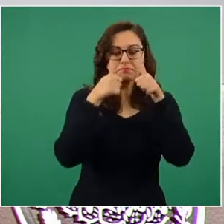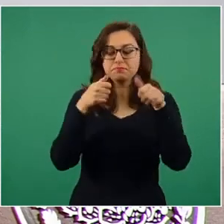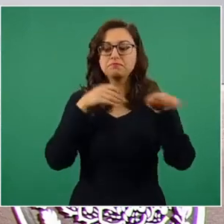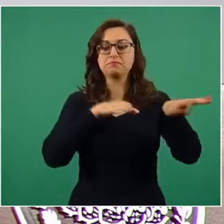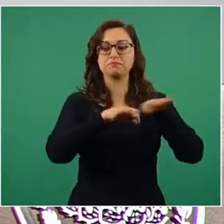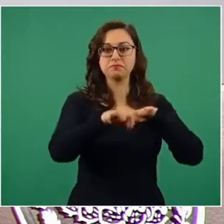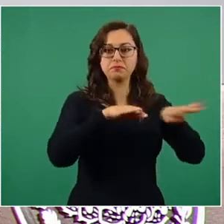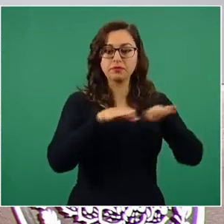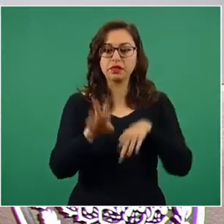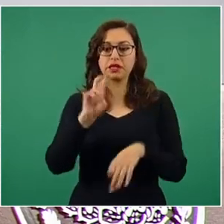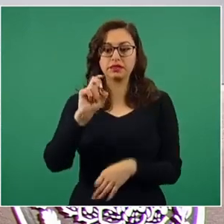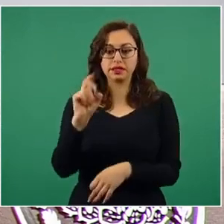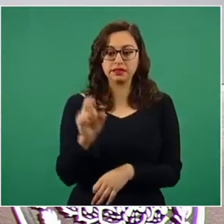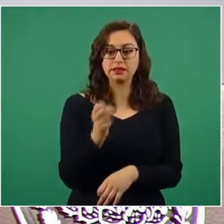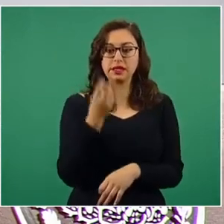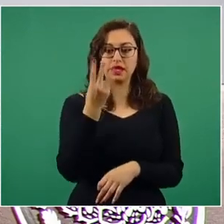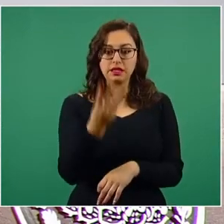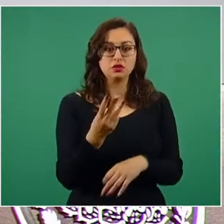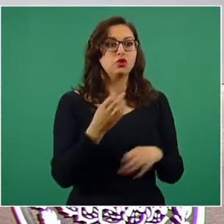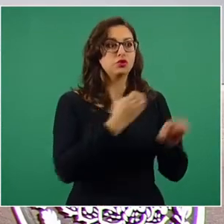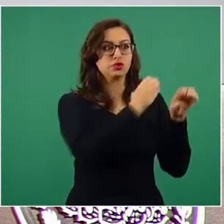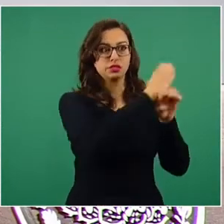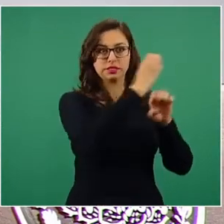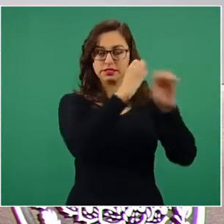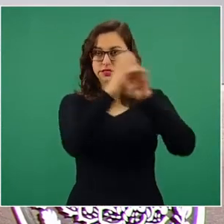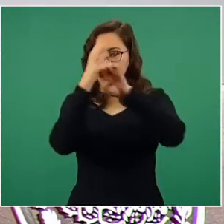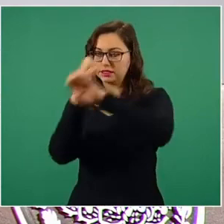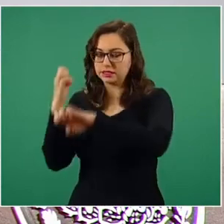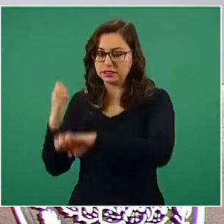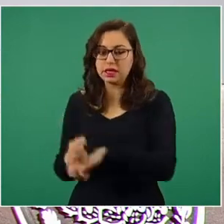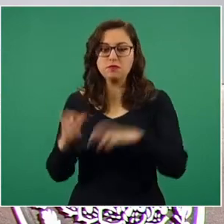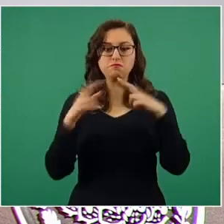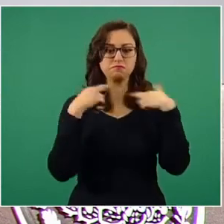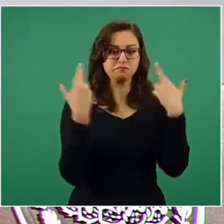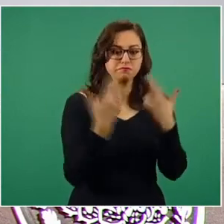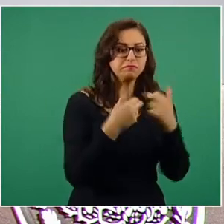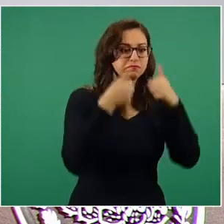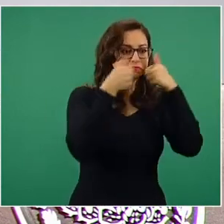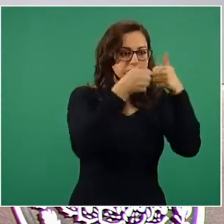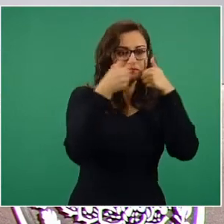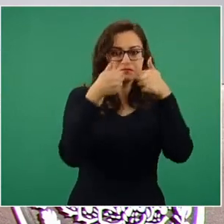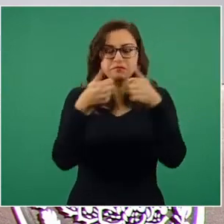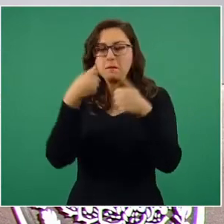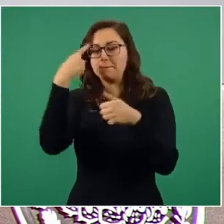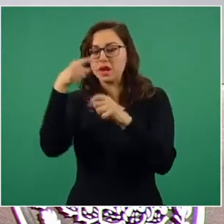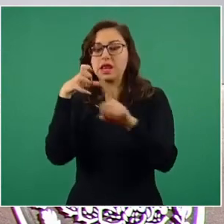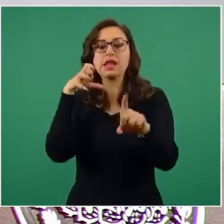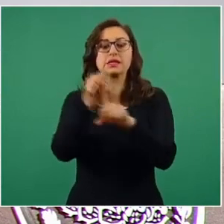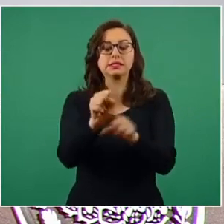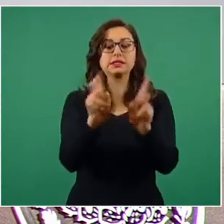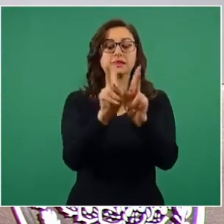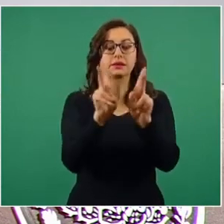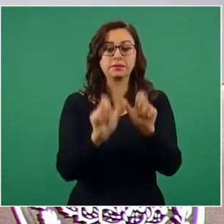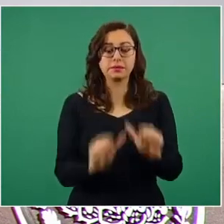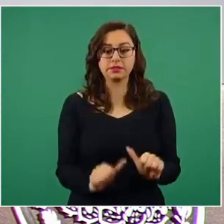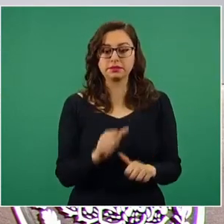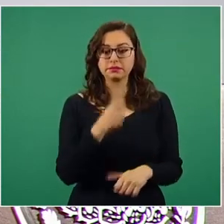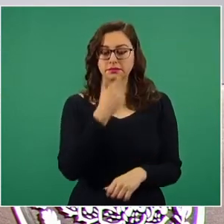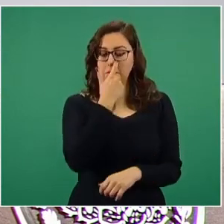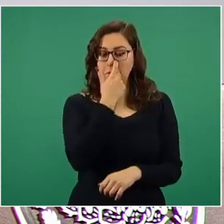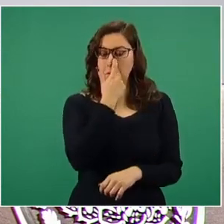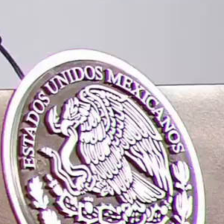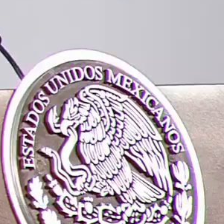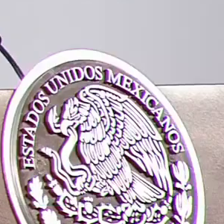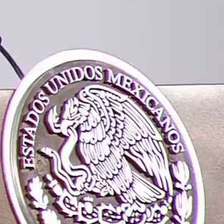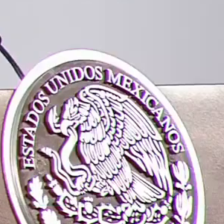en las 32 mesas estatales y en las mesas regionales de construcción de paz, donde además la presencia de la